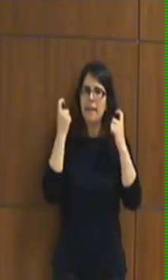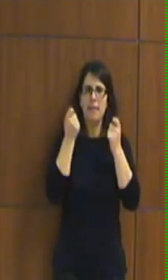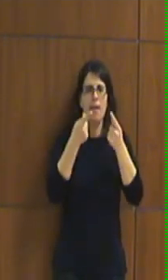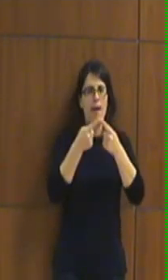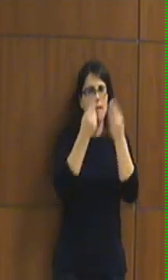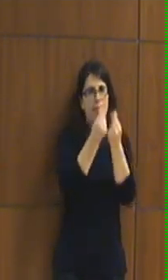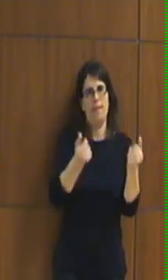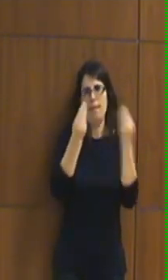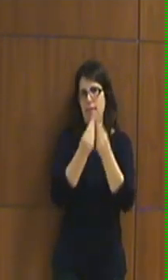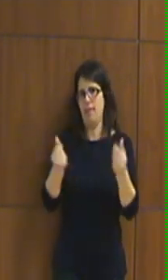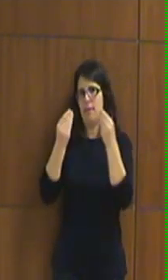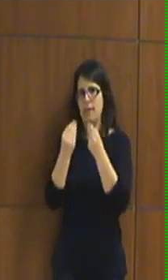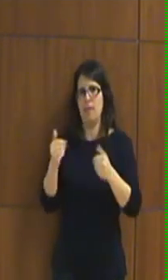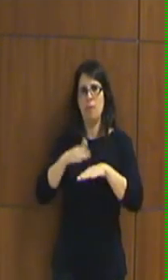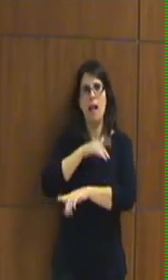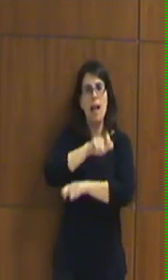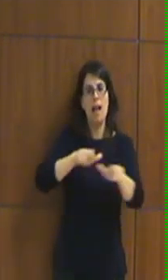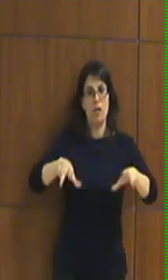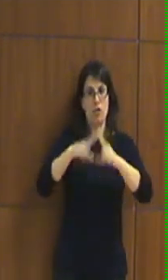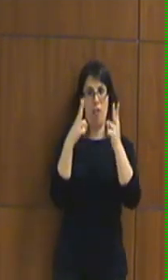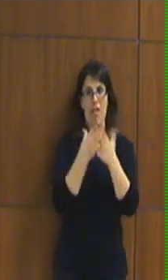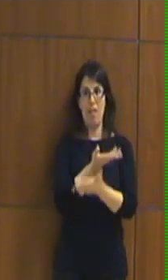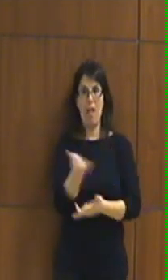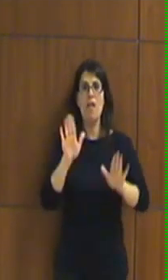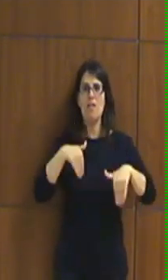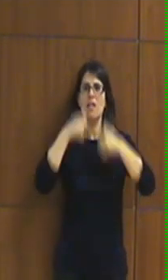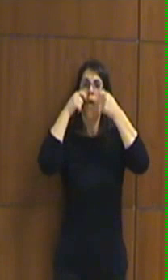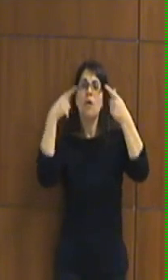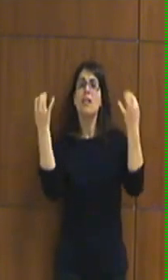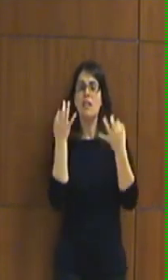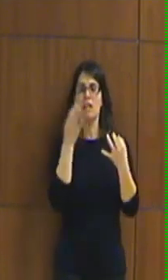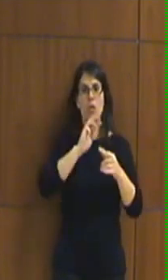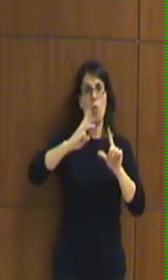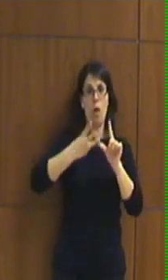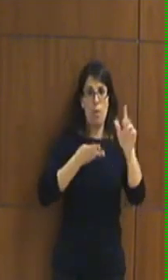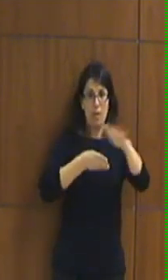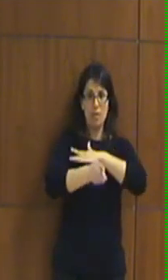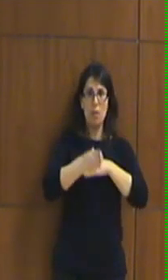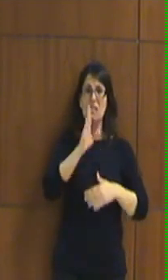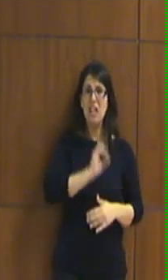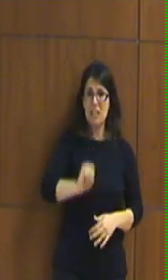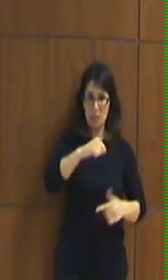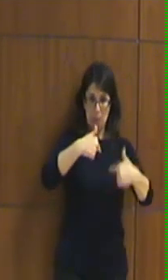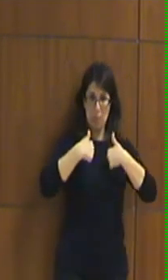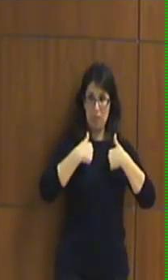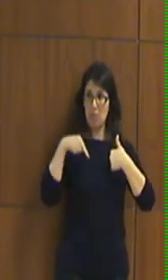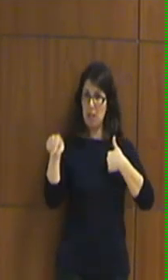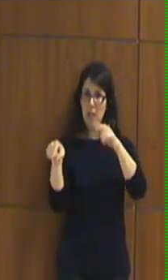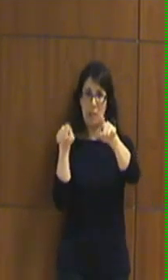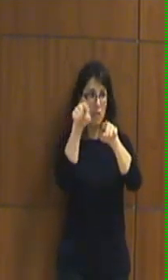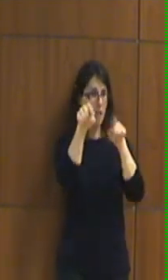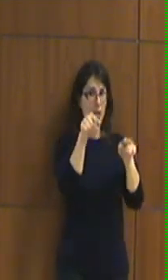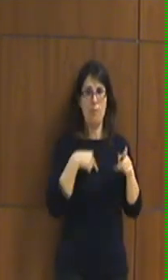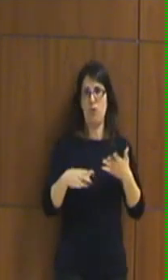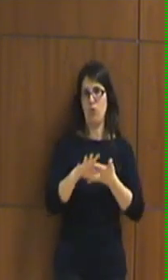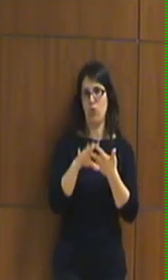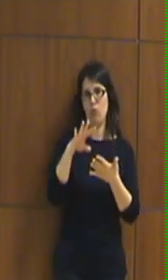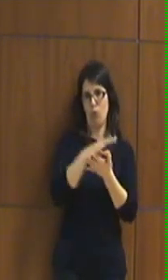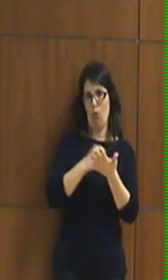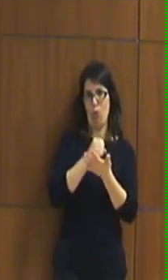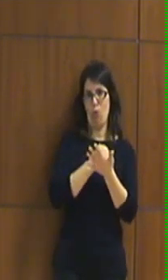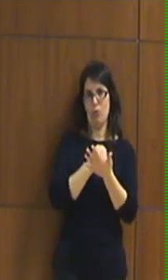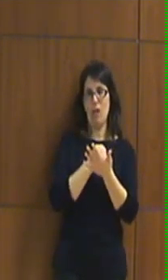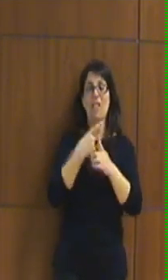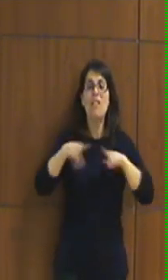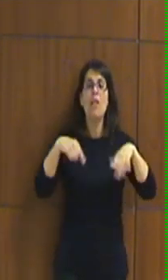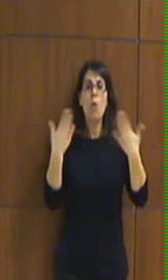que hacer ver a la sociedad que una página web accesible es fantástica para ti y para mí. La diferencia es que si no es accesible, yo no puedo acceder y tú